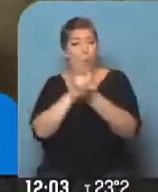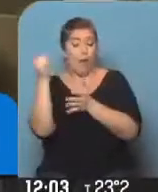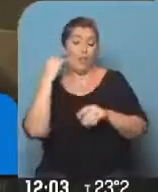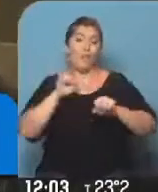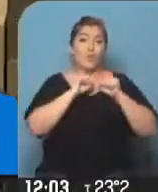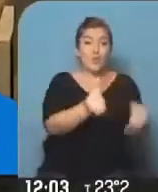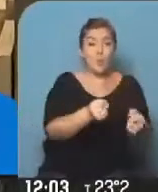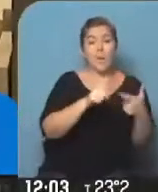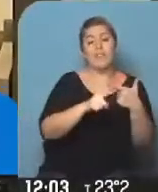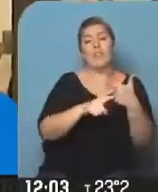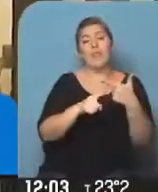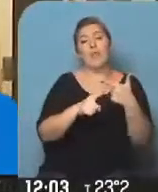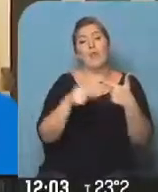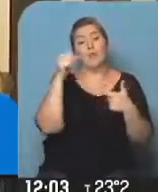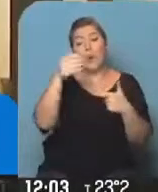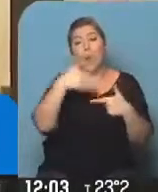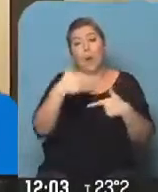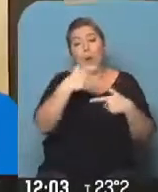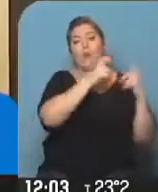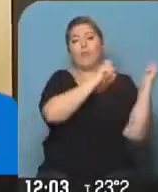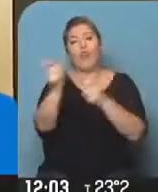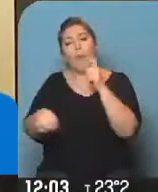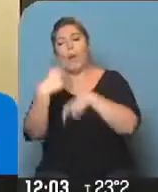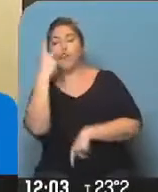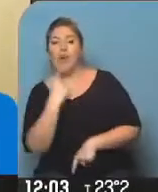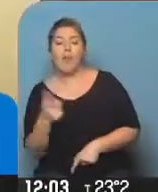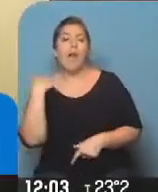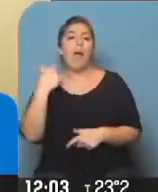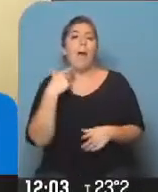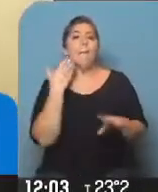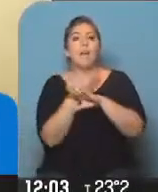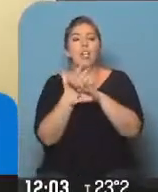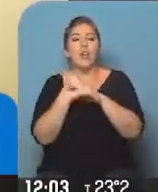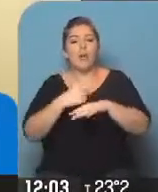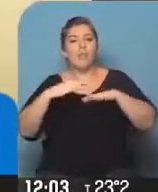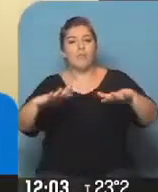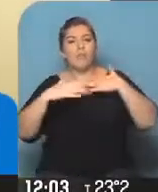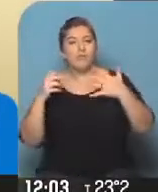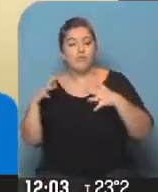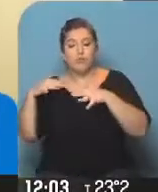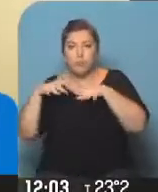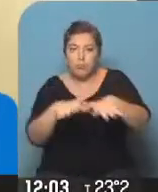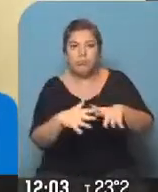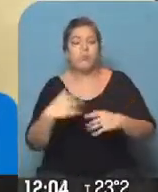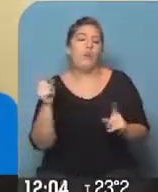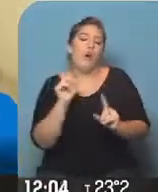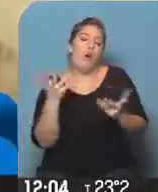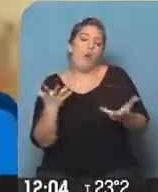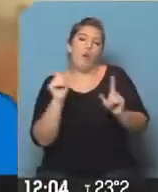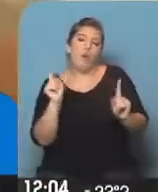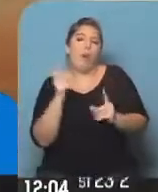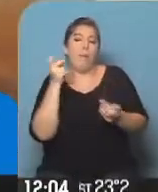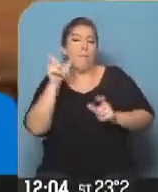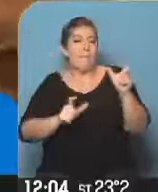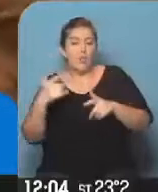cancelados, que están por ser reprogramados. Están pidiendo que no se agolpen aquí sobre los mostradores. Por supuesto, nada de eso está ocurriendo porque la gente